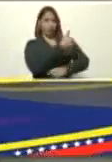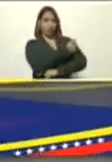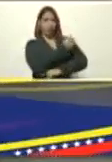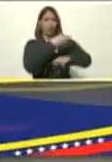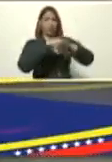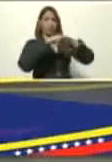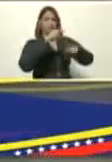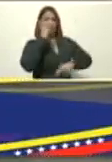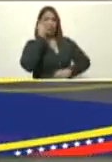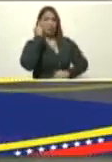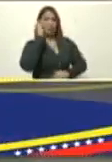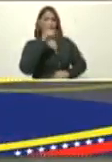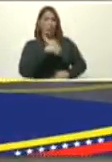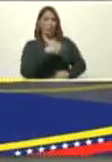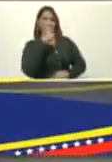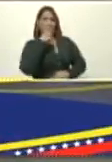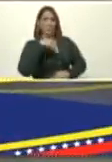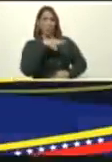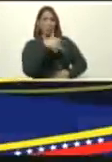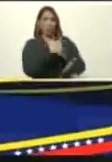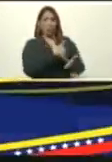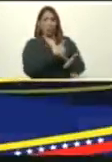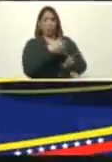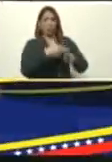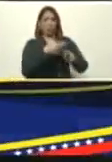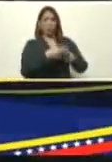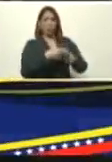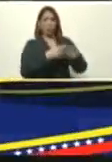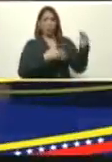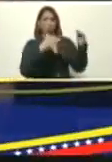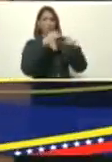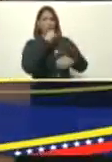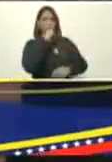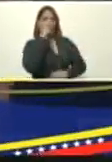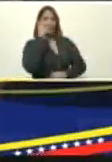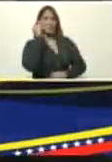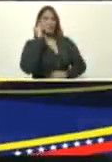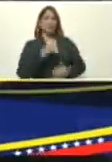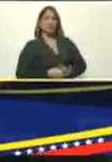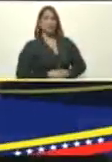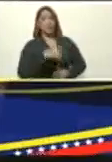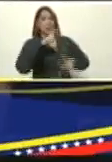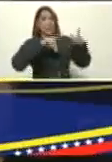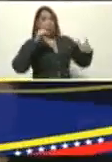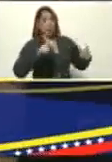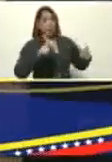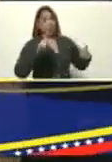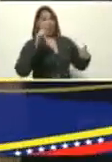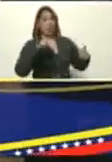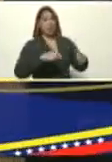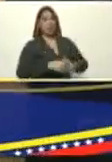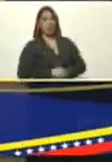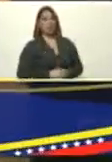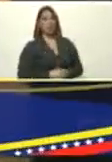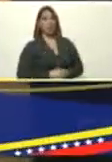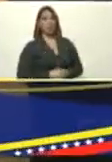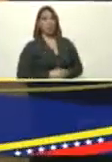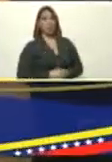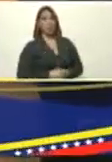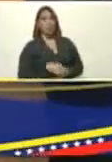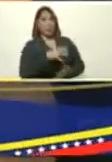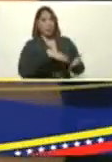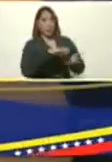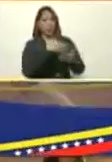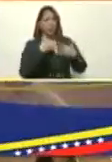y niñas, y sobre todo la población de riesgo, que son los adultos mayores, y sobre todo las personas con comorbilidad, nuestros